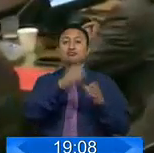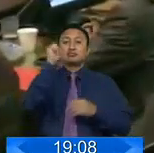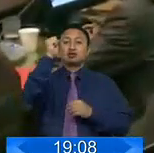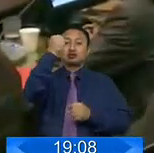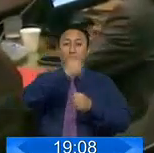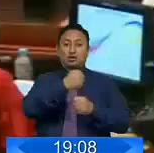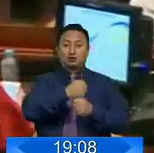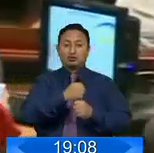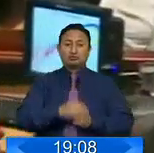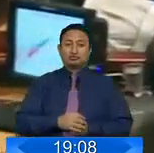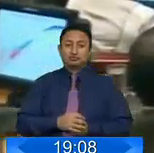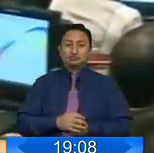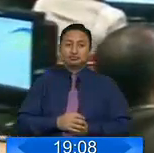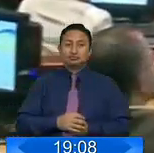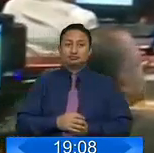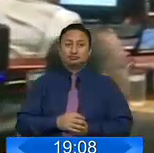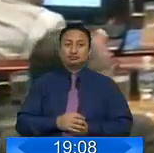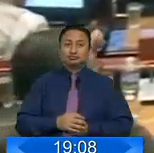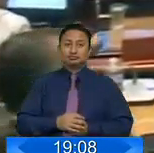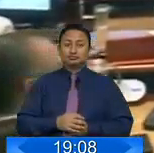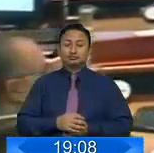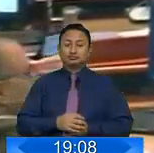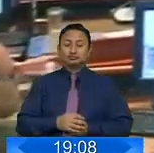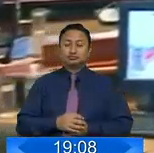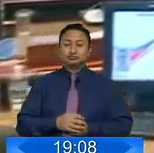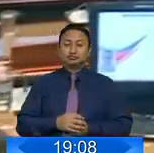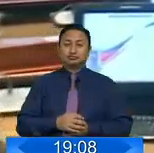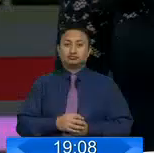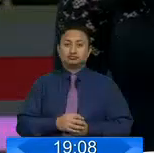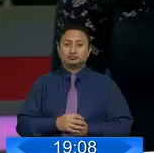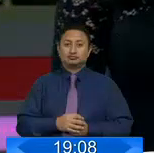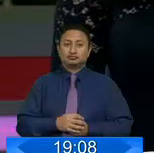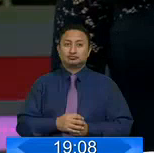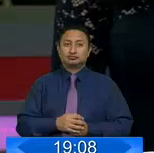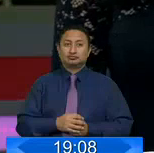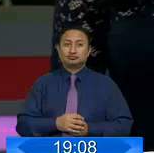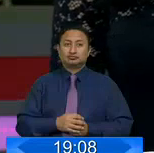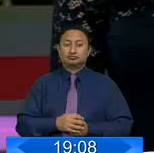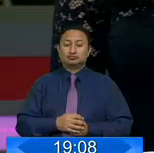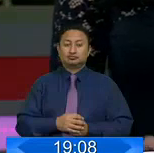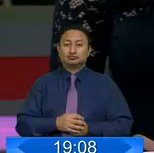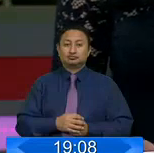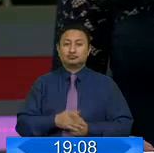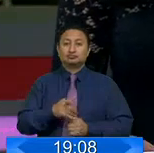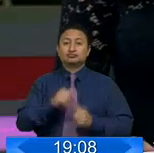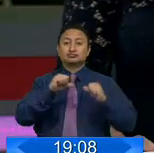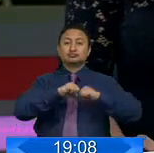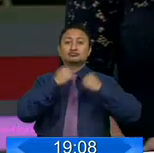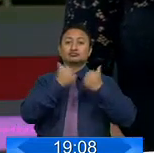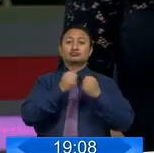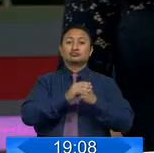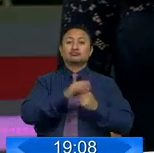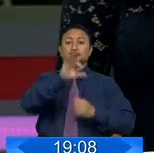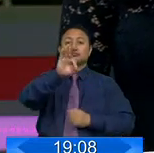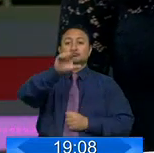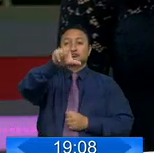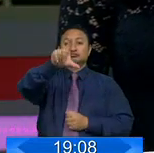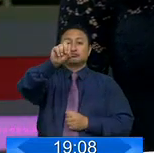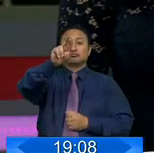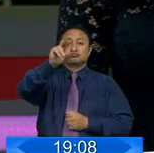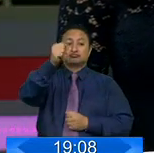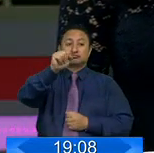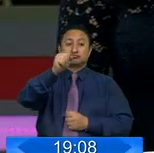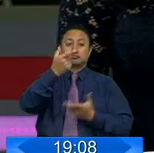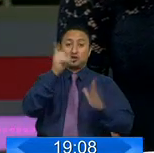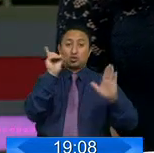Trabajadores. Informó Javier Rosero. El legislador Fernando Flores se defiende de la denuncia presentada en su contra